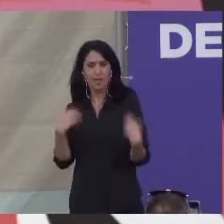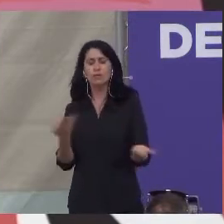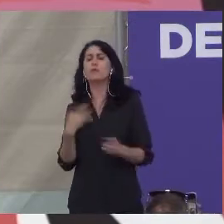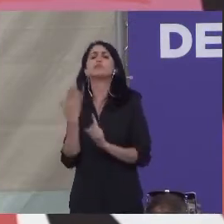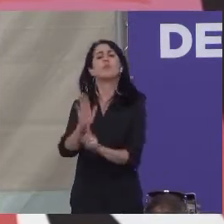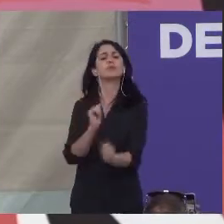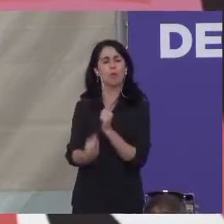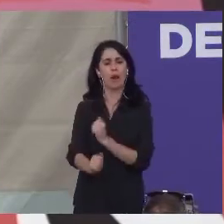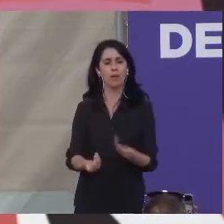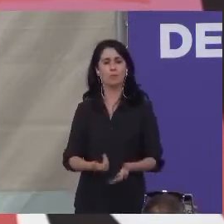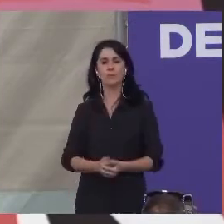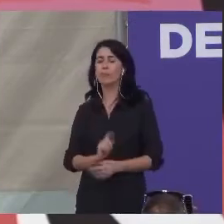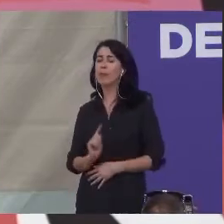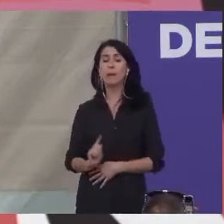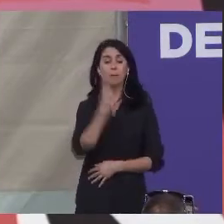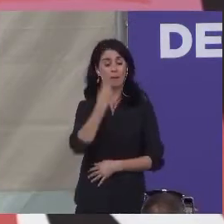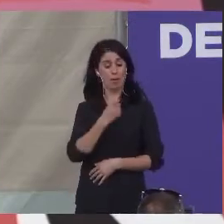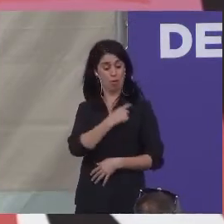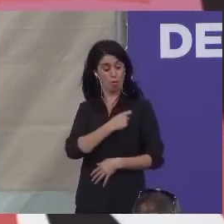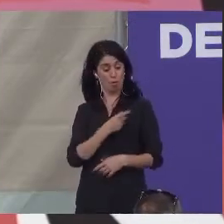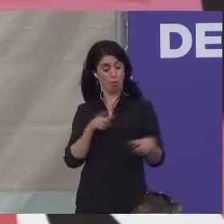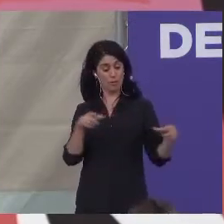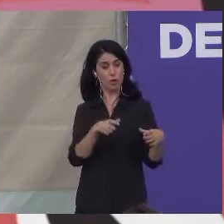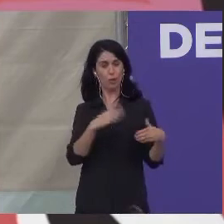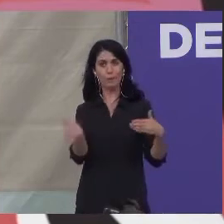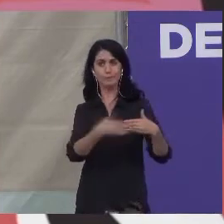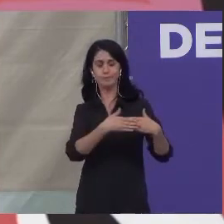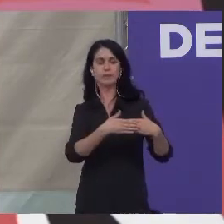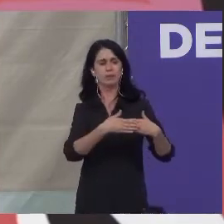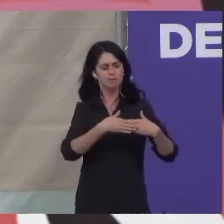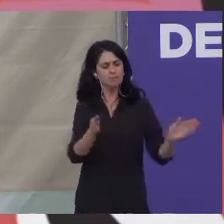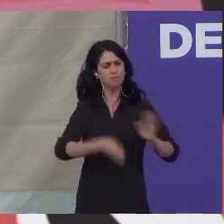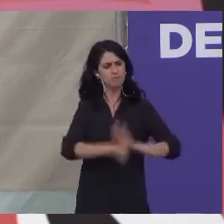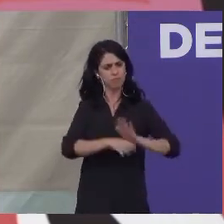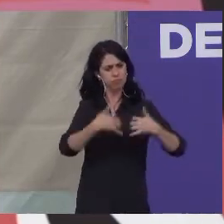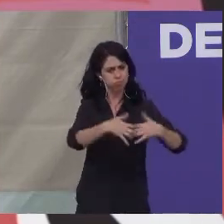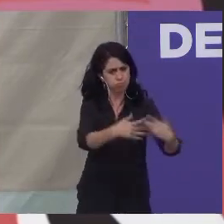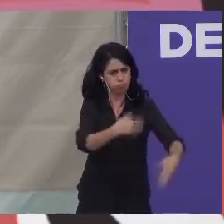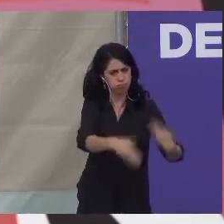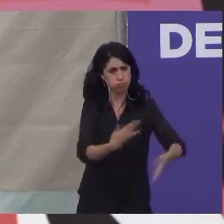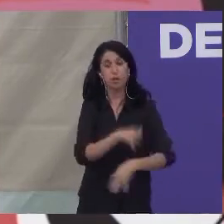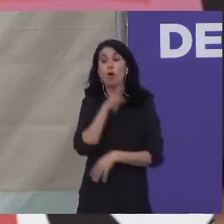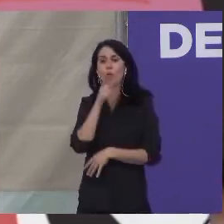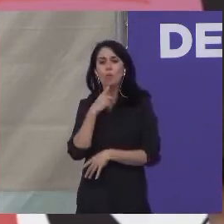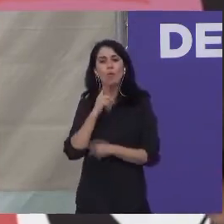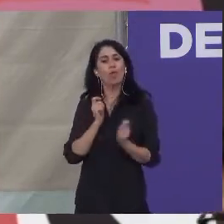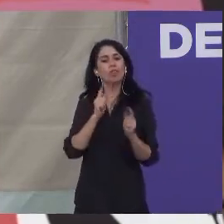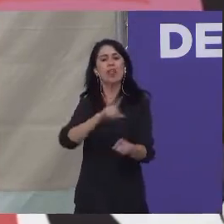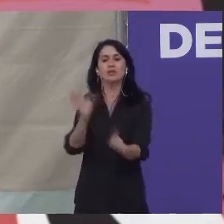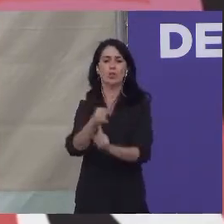Primero, desatascar este órgano tan vital para nosotros, para poder así dar solución a todos y